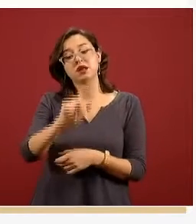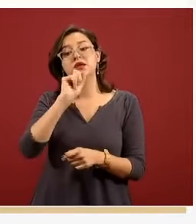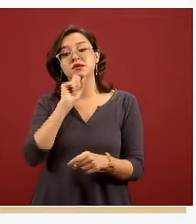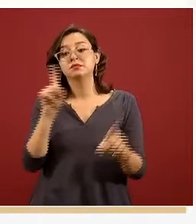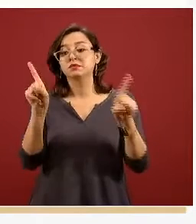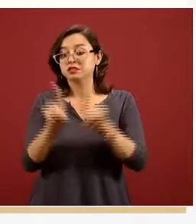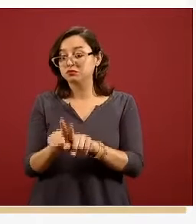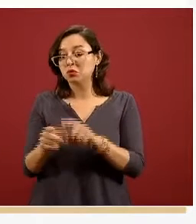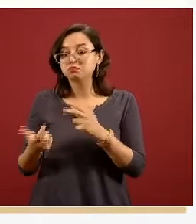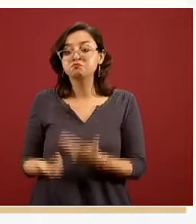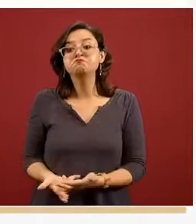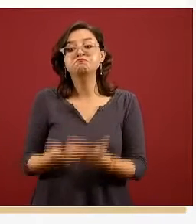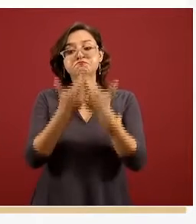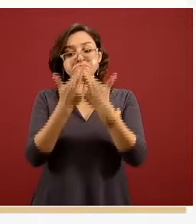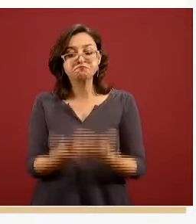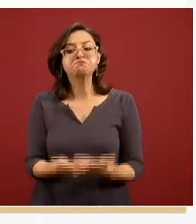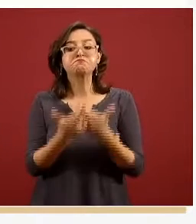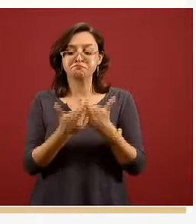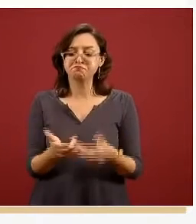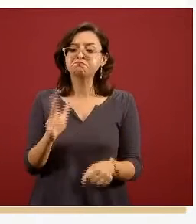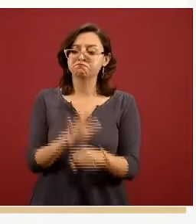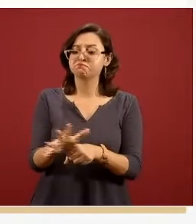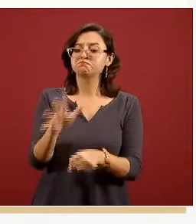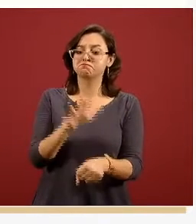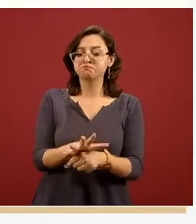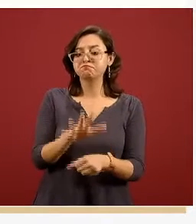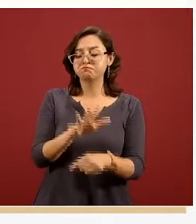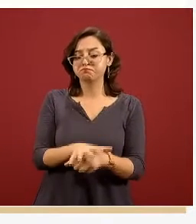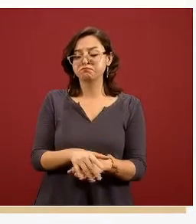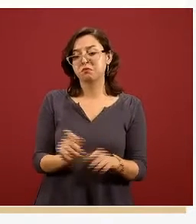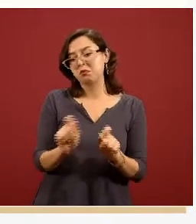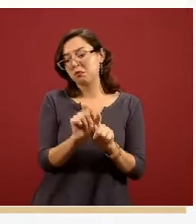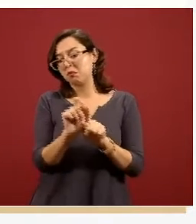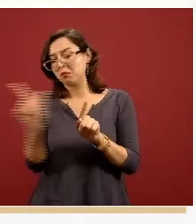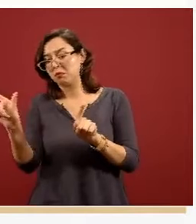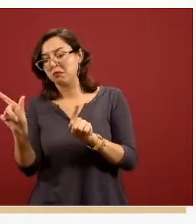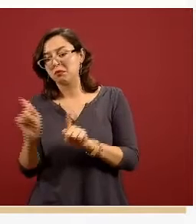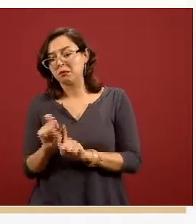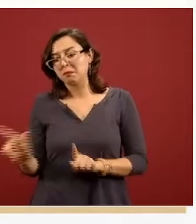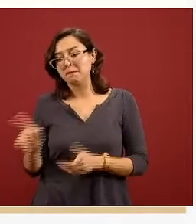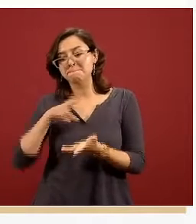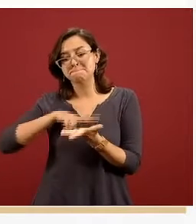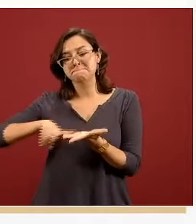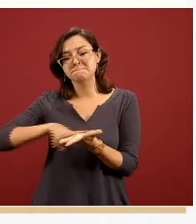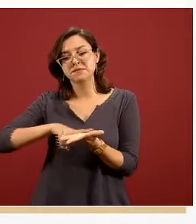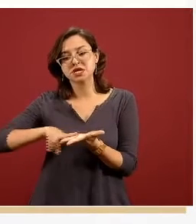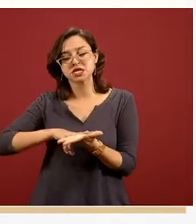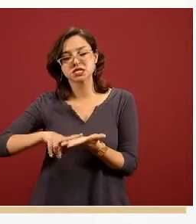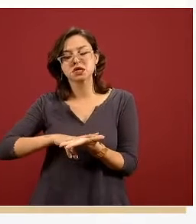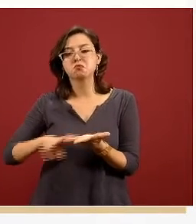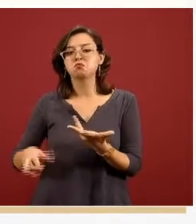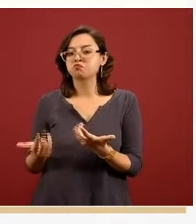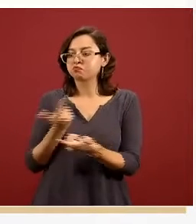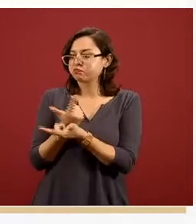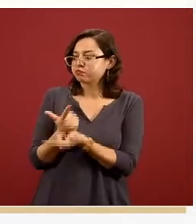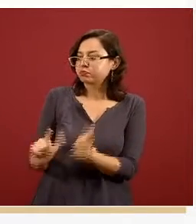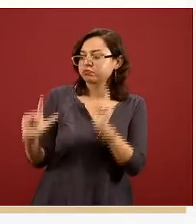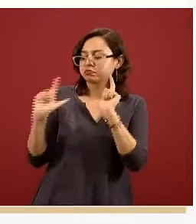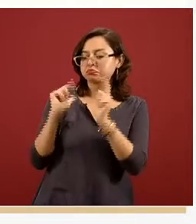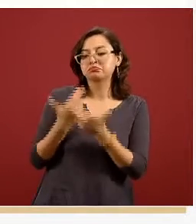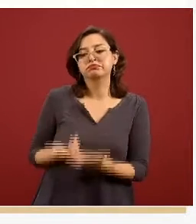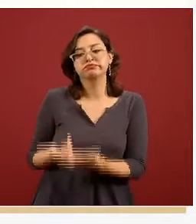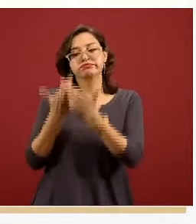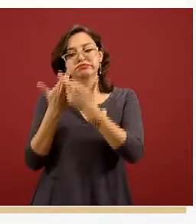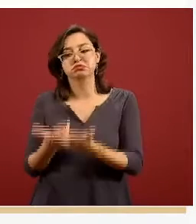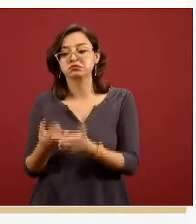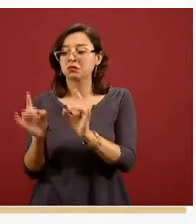su vez tienen todavía una cantidad importante, que es la otra parte de la columna, que es de color verde, que son camas que están disponibles